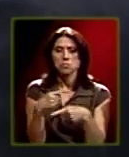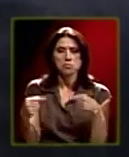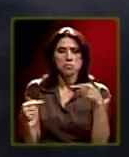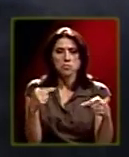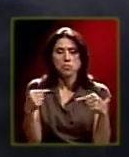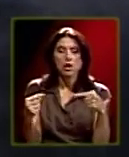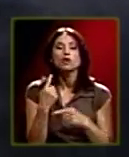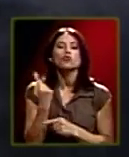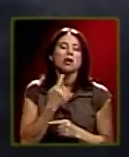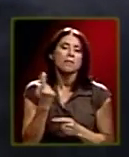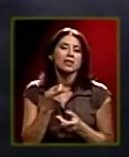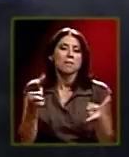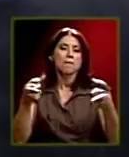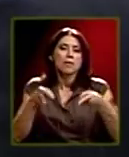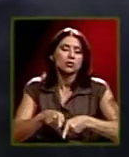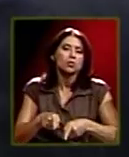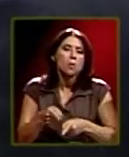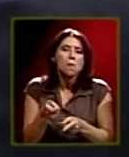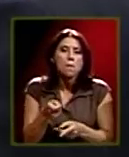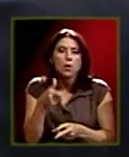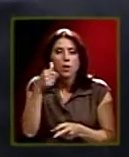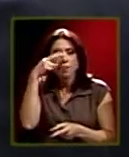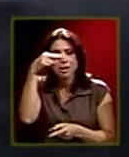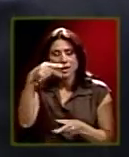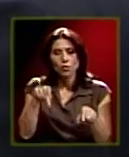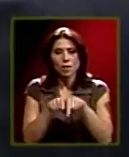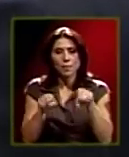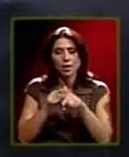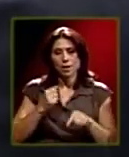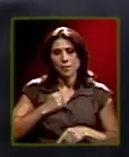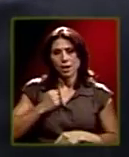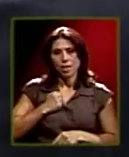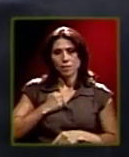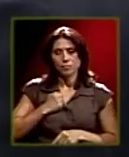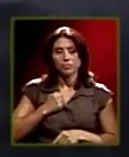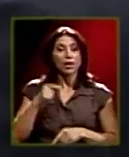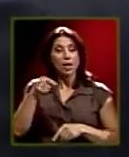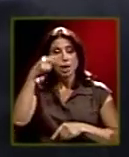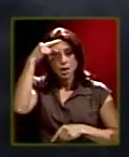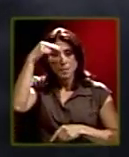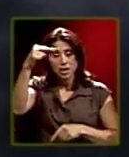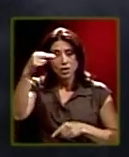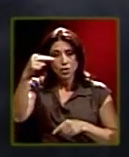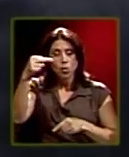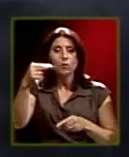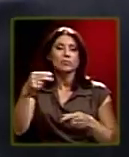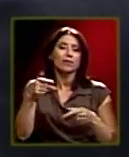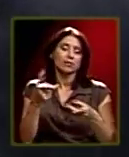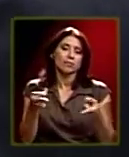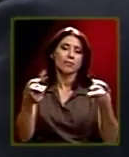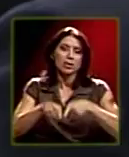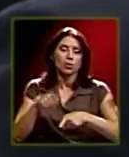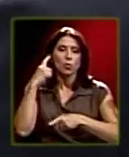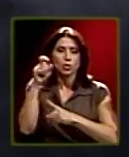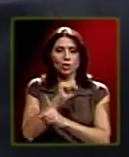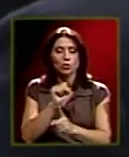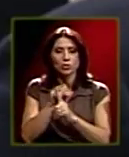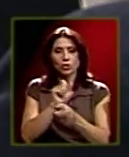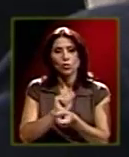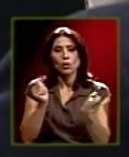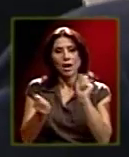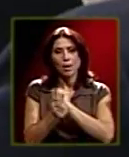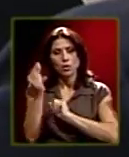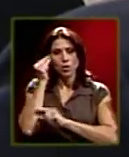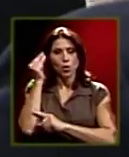hubo con Canadá y algo en México, que fue una polémica. El de México cayó en tiempos de un cambio de gobierno, que siempre es un tema político,